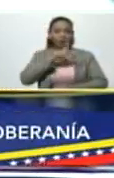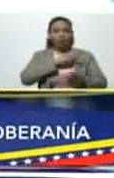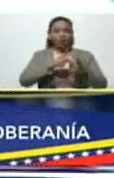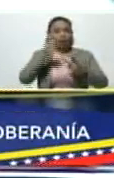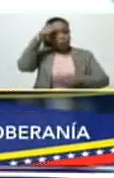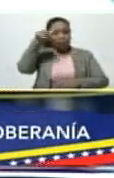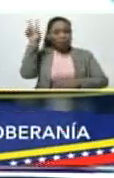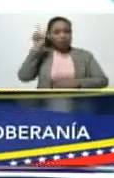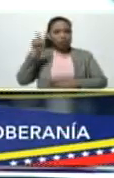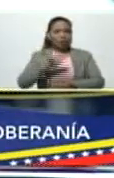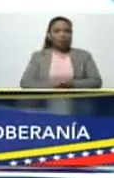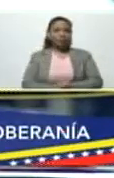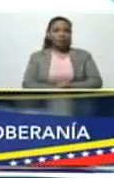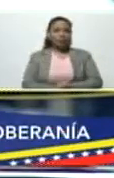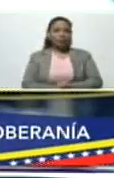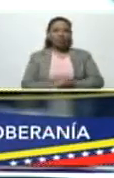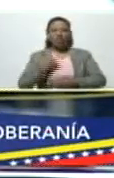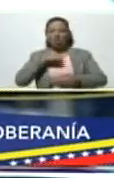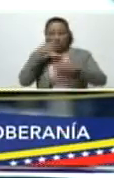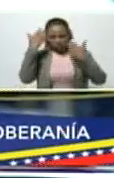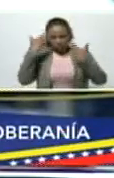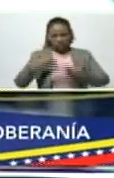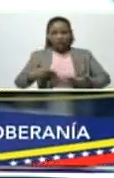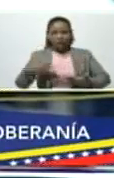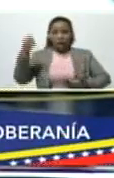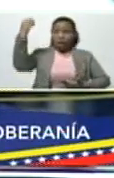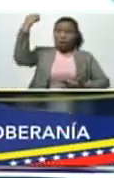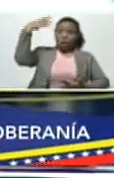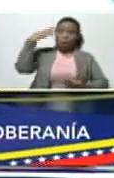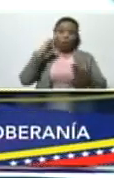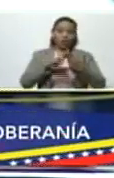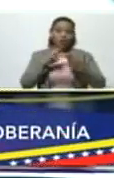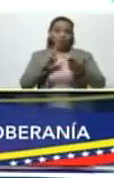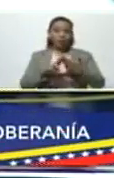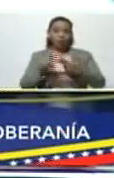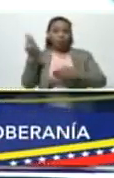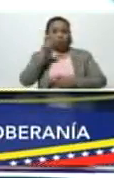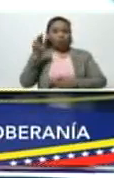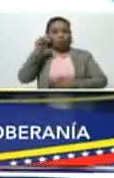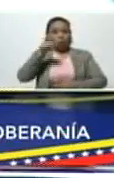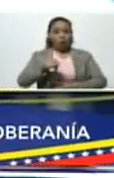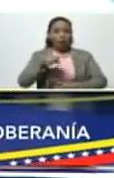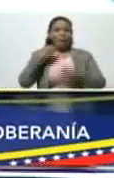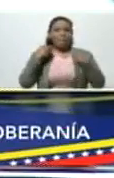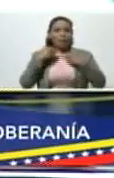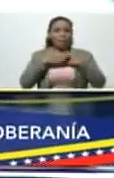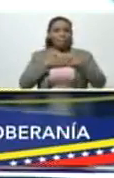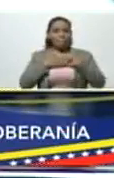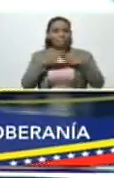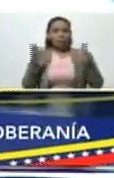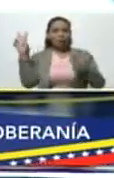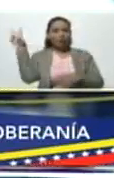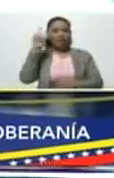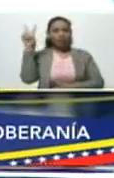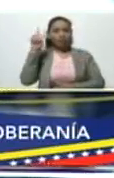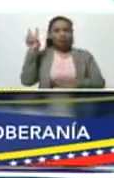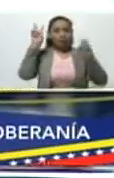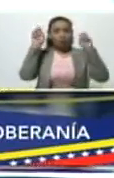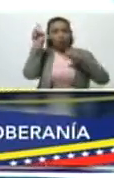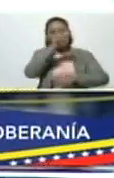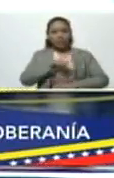venezolano, de qué estamos hechos, de la luz del conocimiento que usamos hoy como lanza para abrir a Venezuela un nuevo